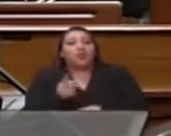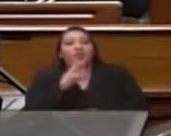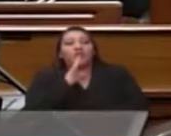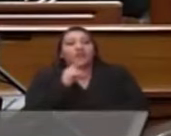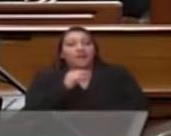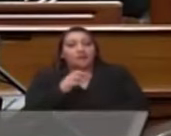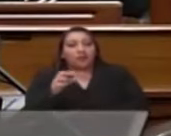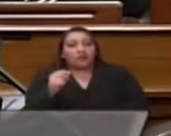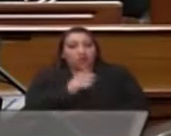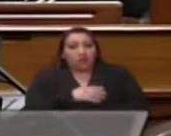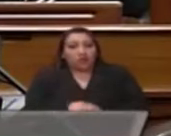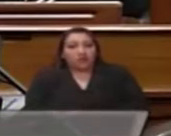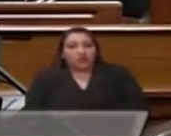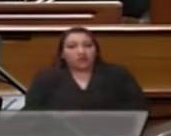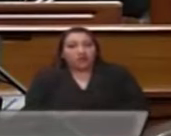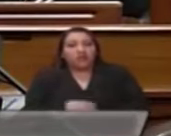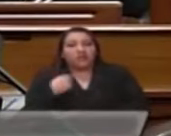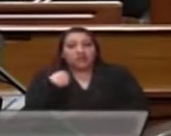hablamos de política de Estado,